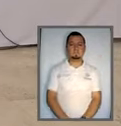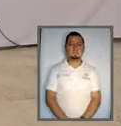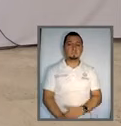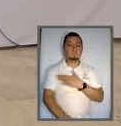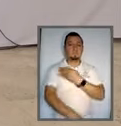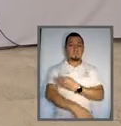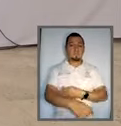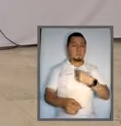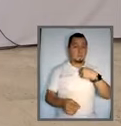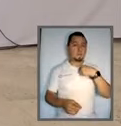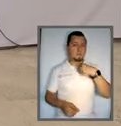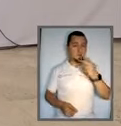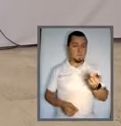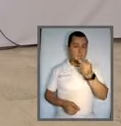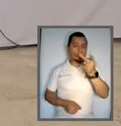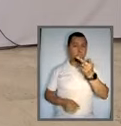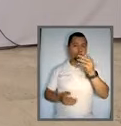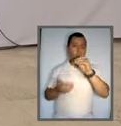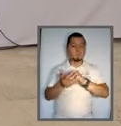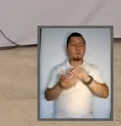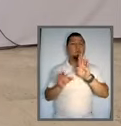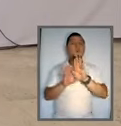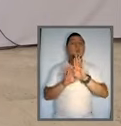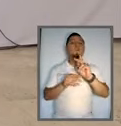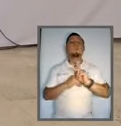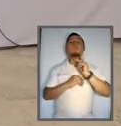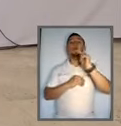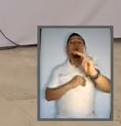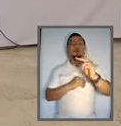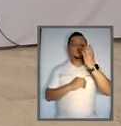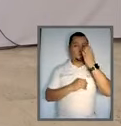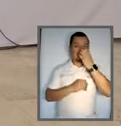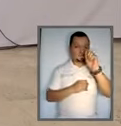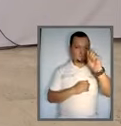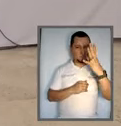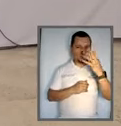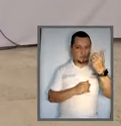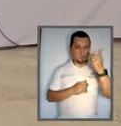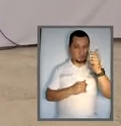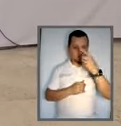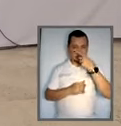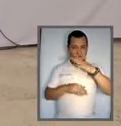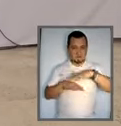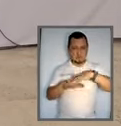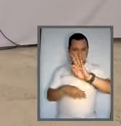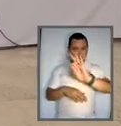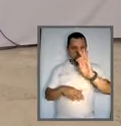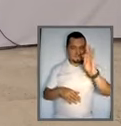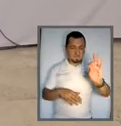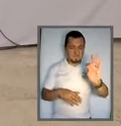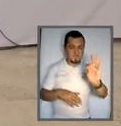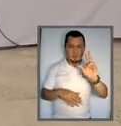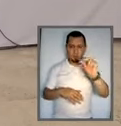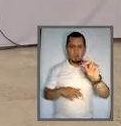Buenas tardes. Preguntarle sobre la reactivación del siguiente ciclo escolar. Si bien es cierto, acaban de informar que la fecha como tal no se